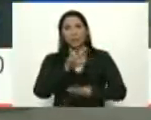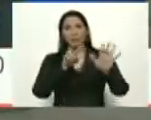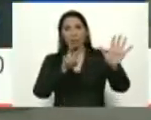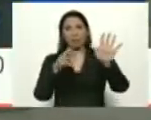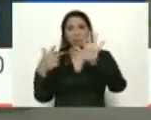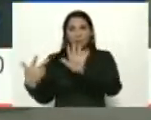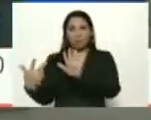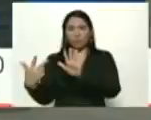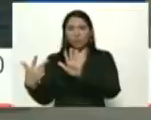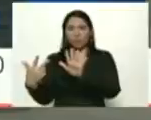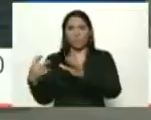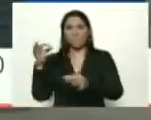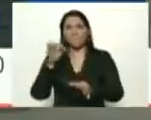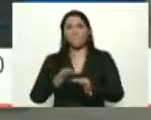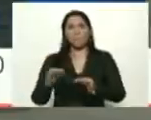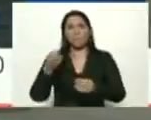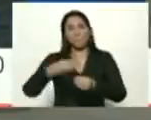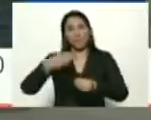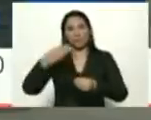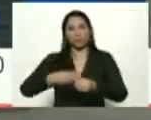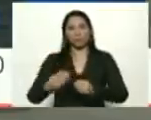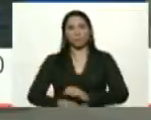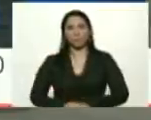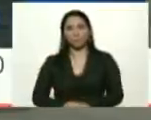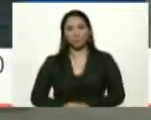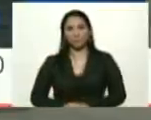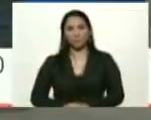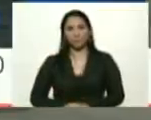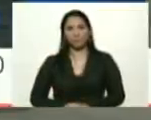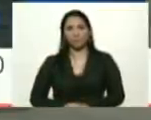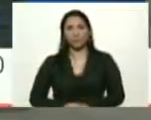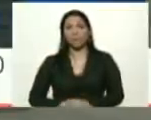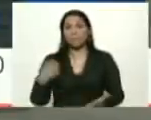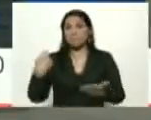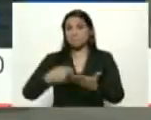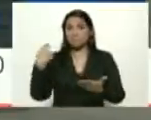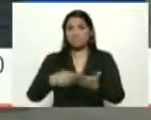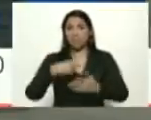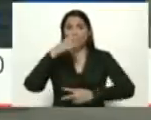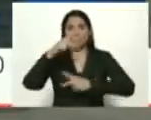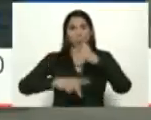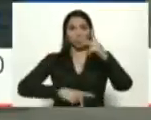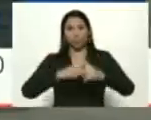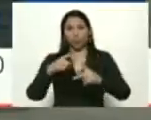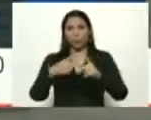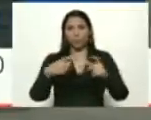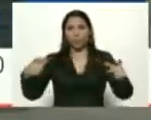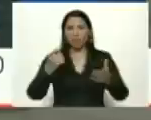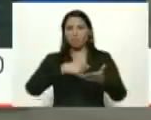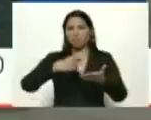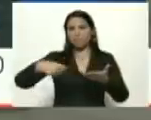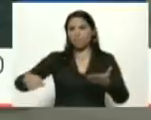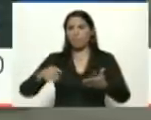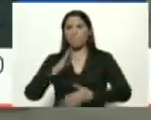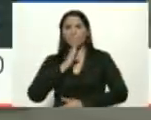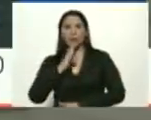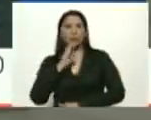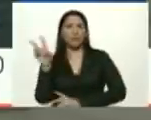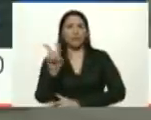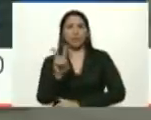566.568 petros, el petro financiando la producción en un cheque del Banco de Venezuela, Banco